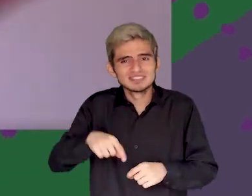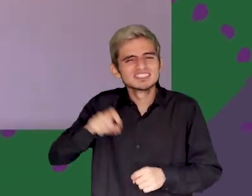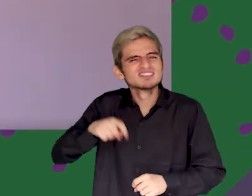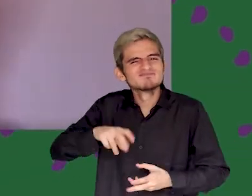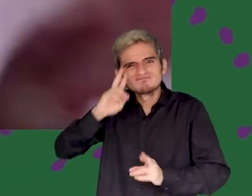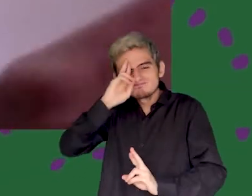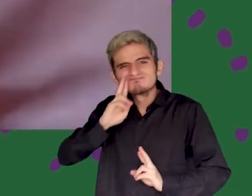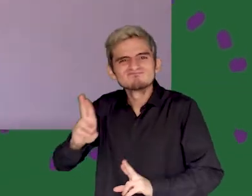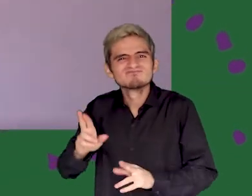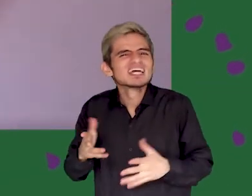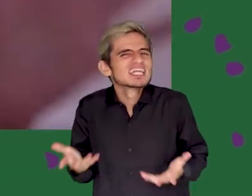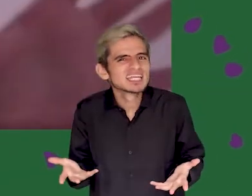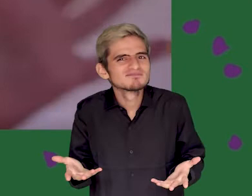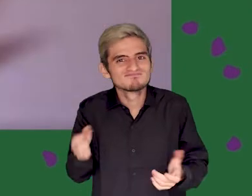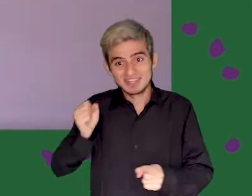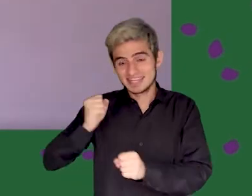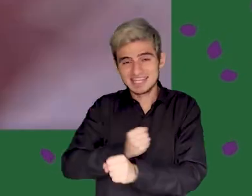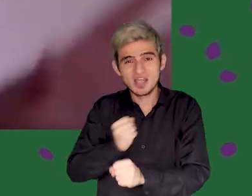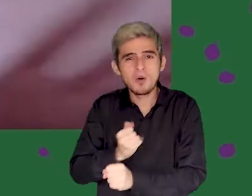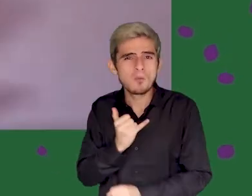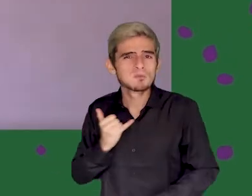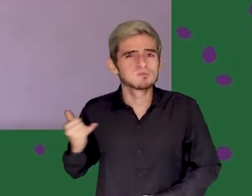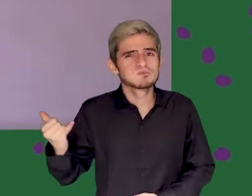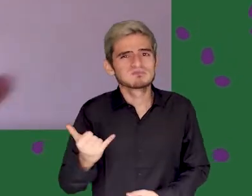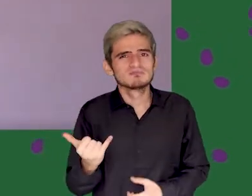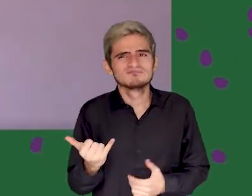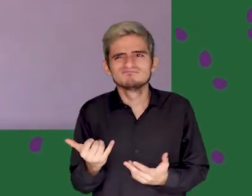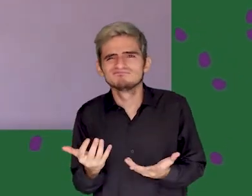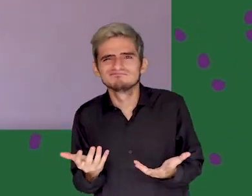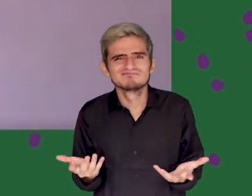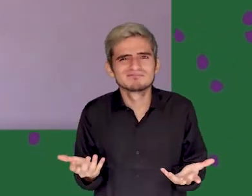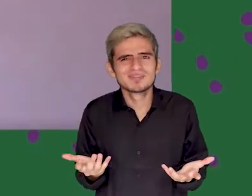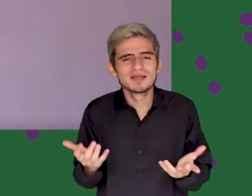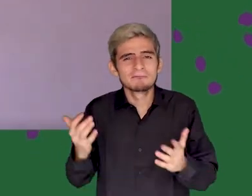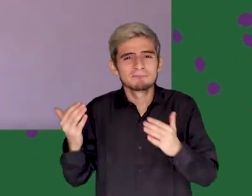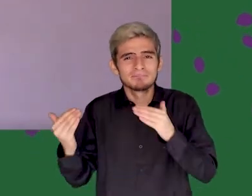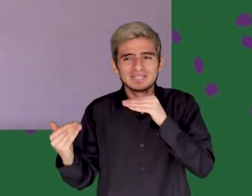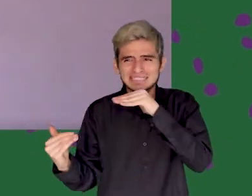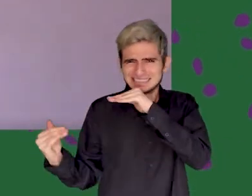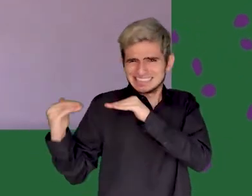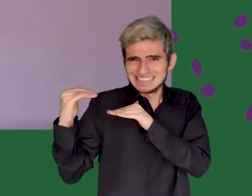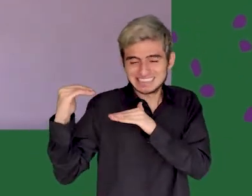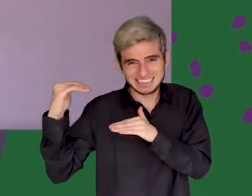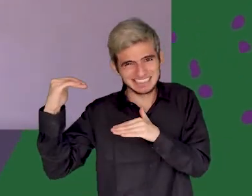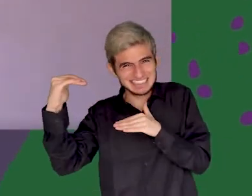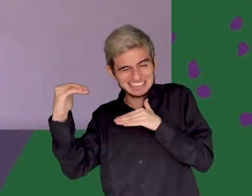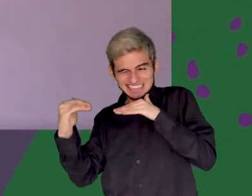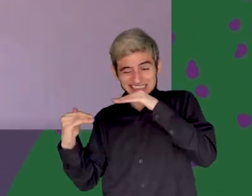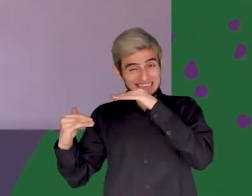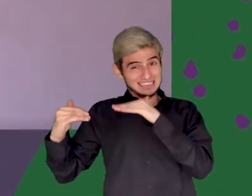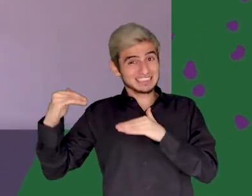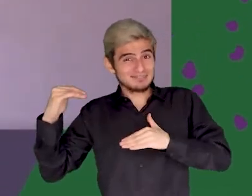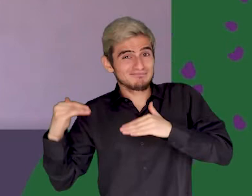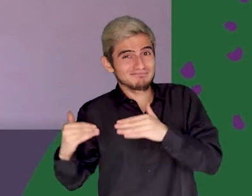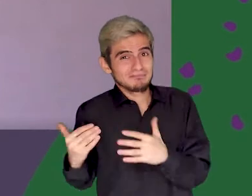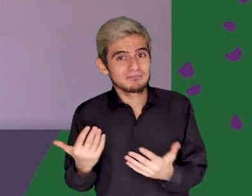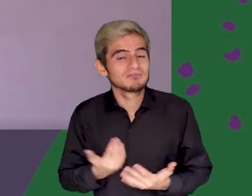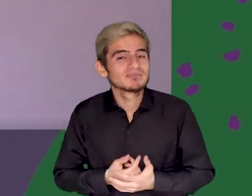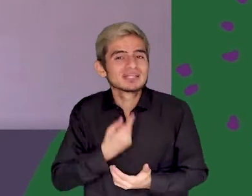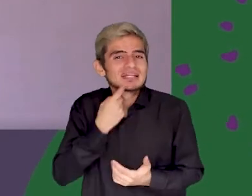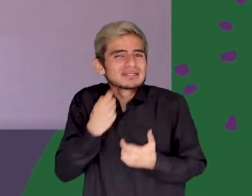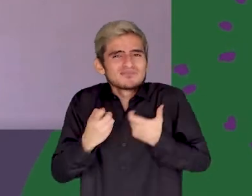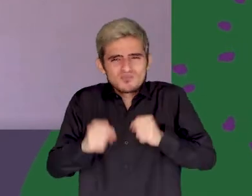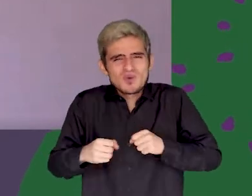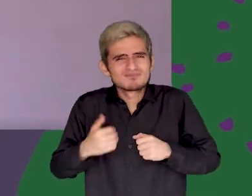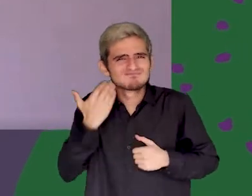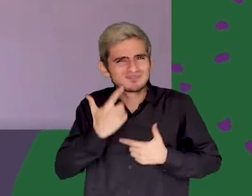Que debe haber más respeto, pero eso también se debe también a las formas de trabajo que existen, ¿no? Que son bien verticales. Creo